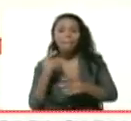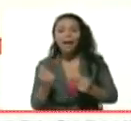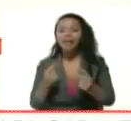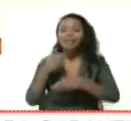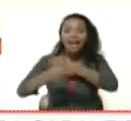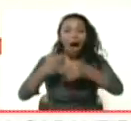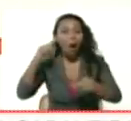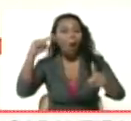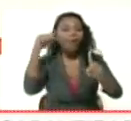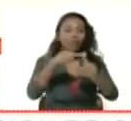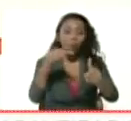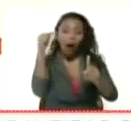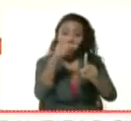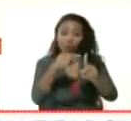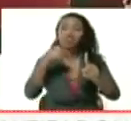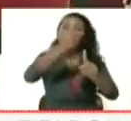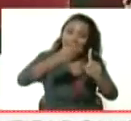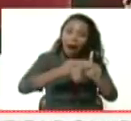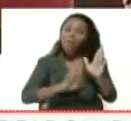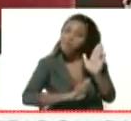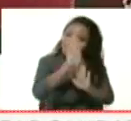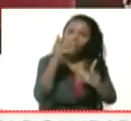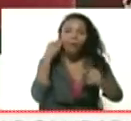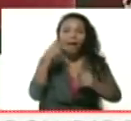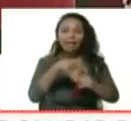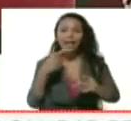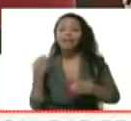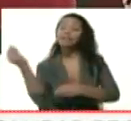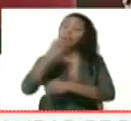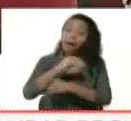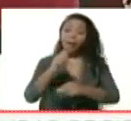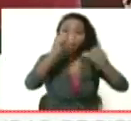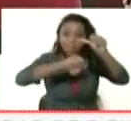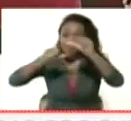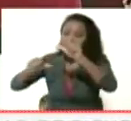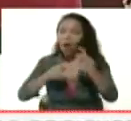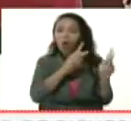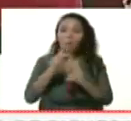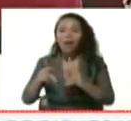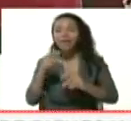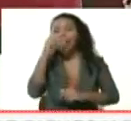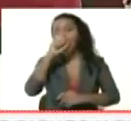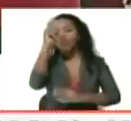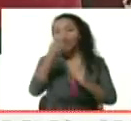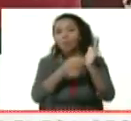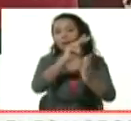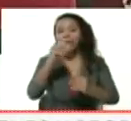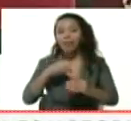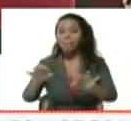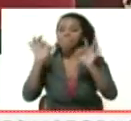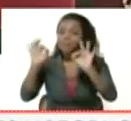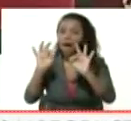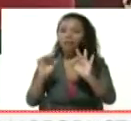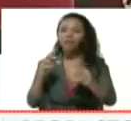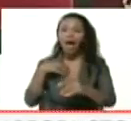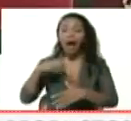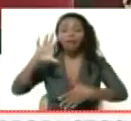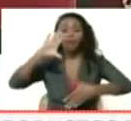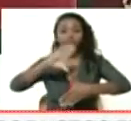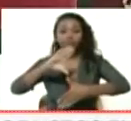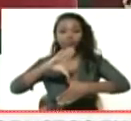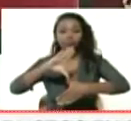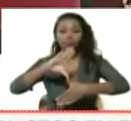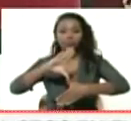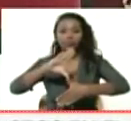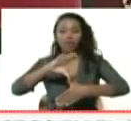objetivos que allí nos propusimos. Además que se revisaron los planes para el año 2020, especialmente en el continente americano de